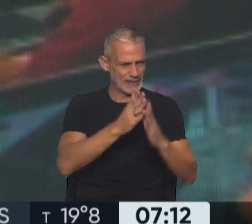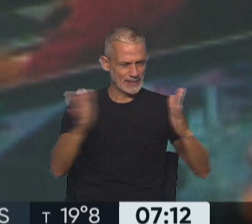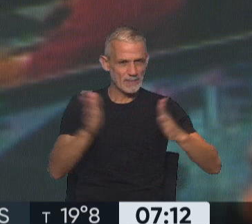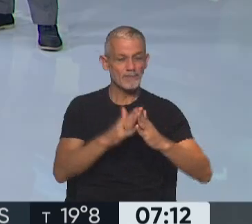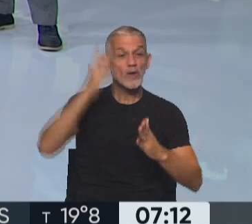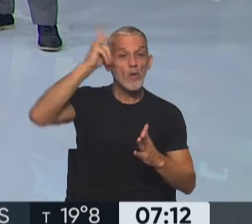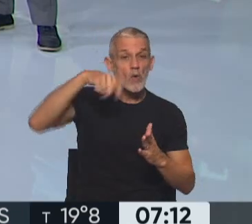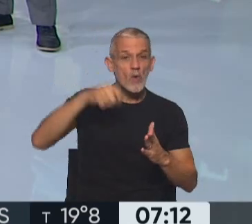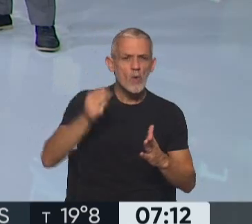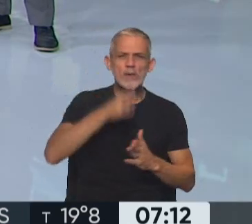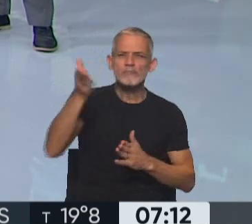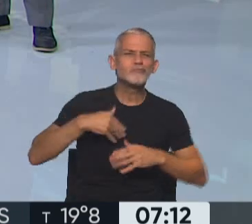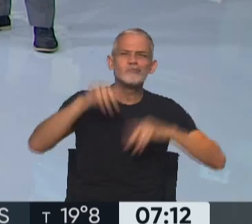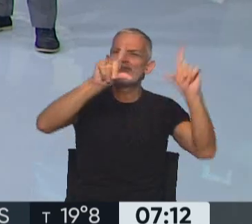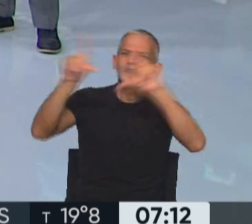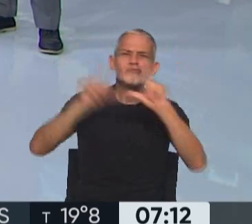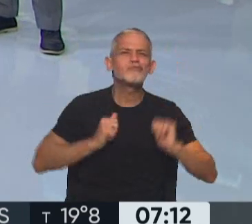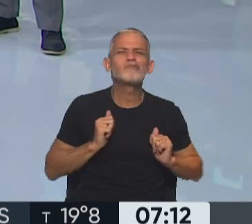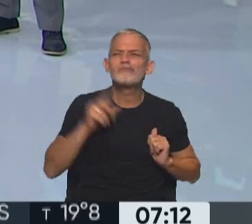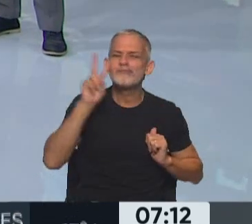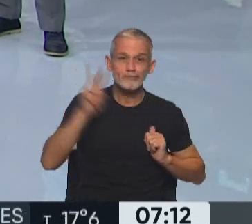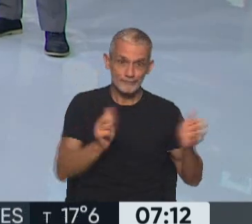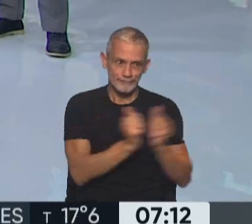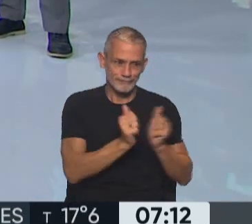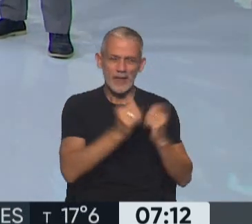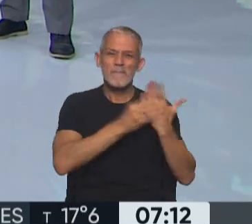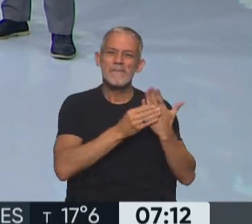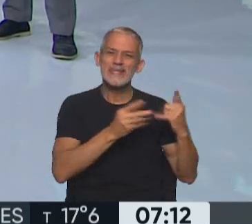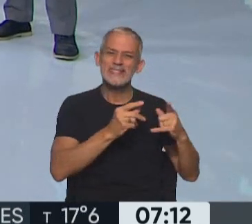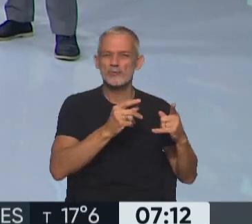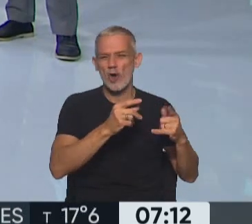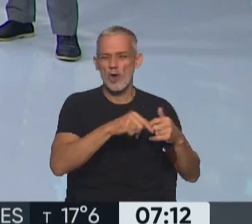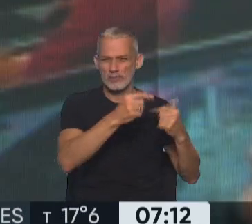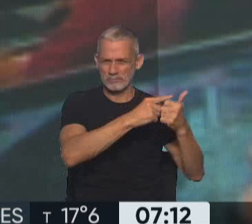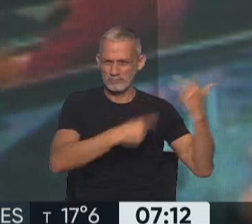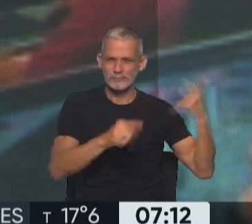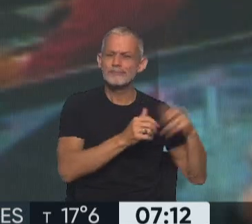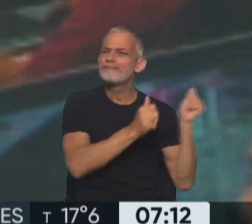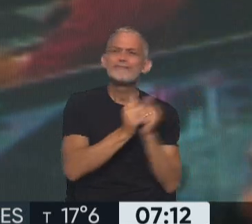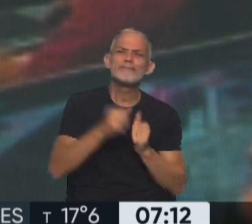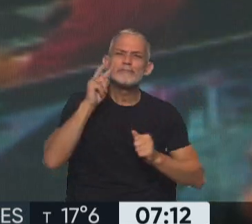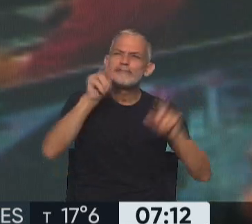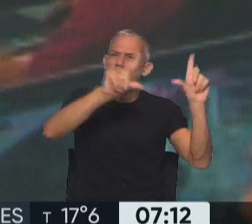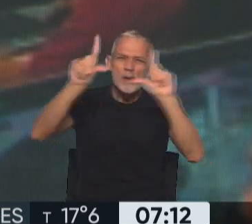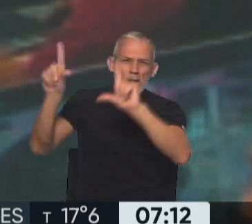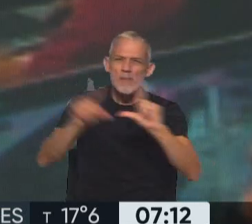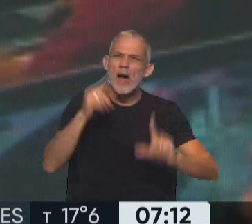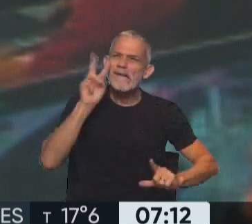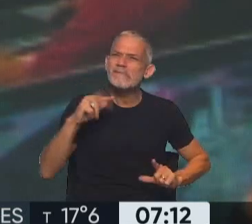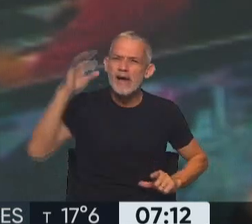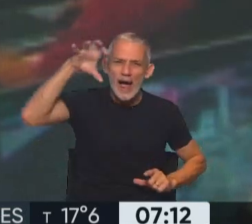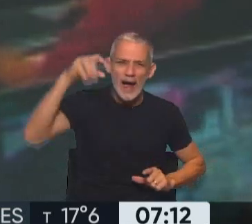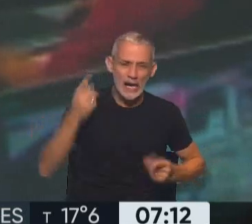Gallardo va a unos centros de monitoreo, va acompañado del ministro de Alessandro y otros funcionarios, y lo primero que le dicen es que a partir